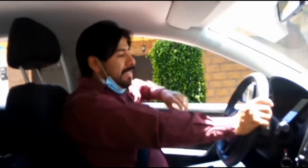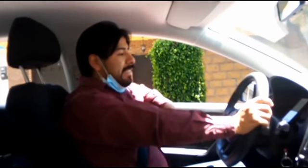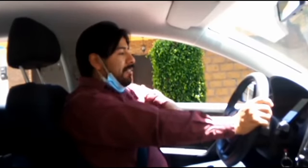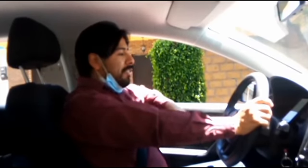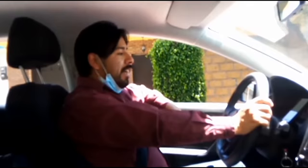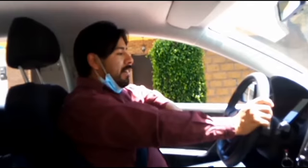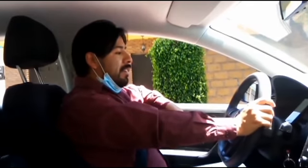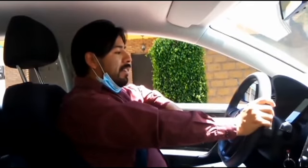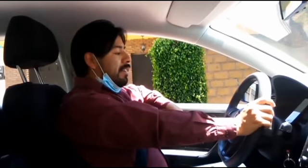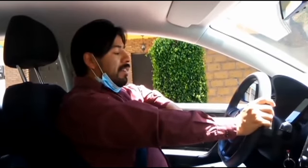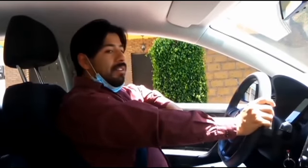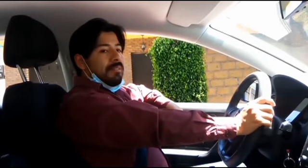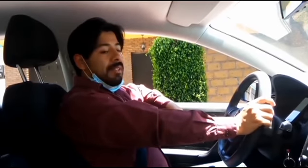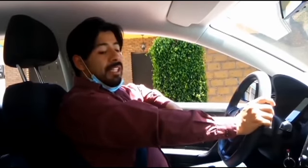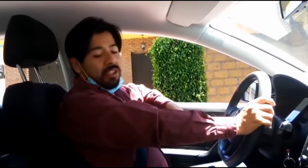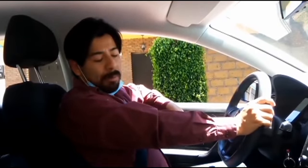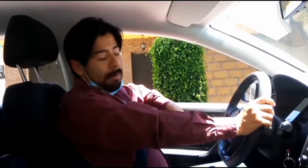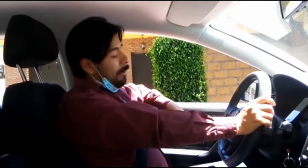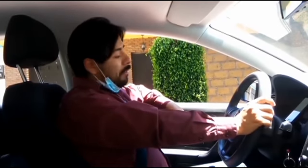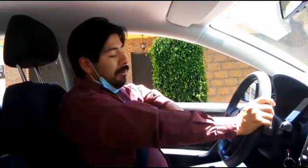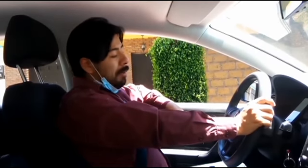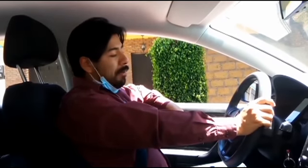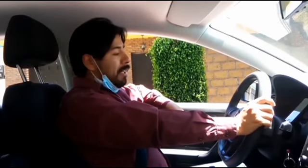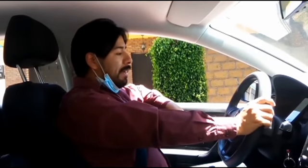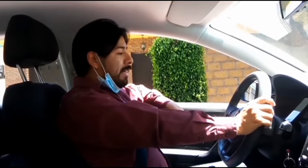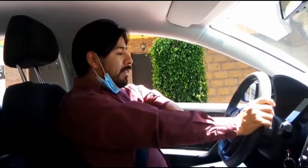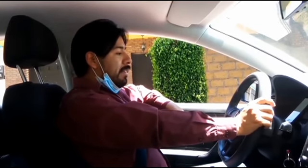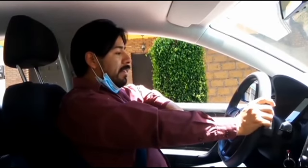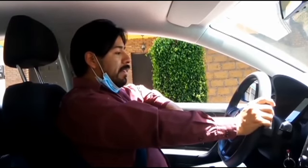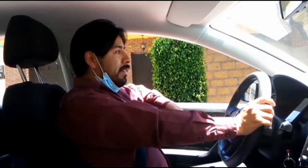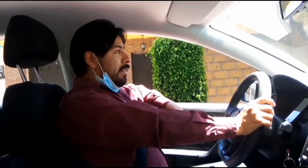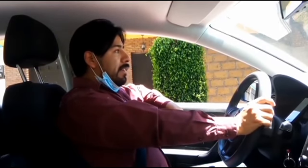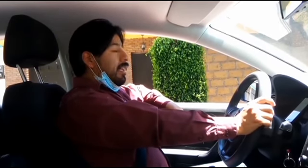Pues la verdad sí, señorita. Mire, discúlpeme, pero no la voy a poder